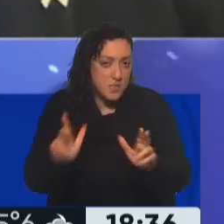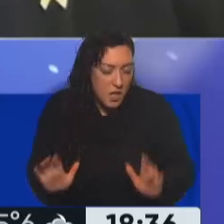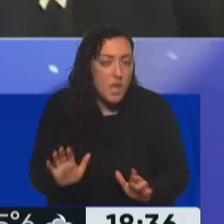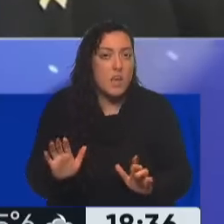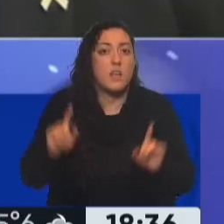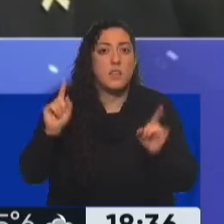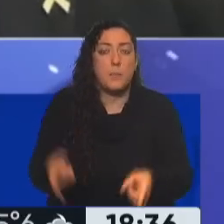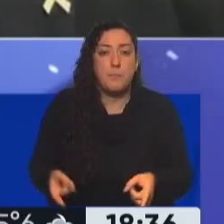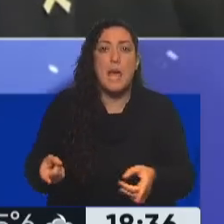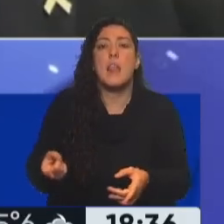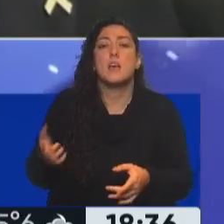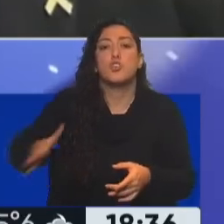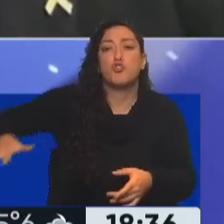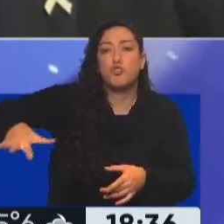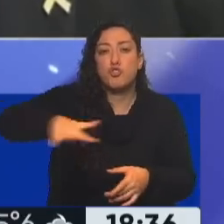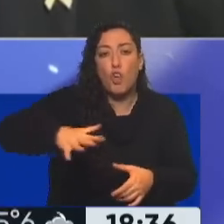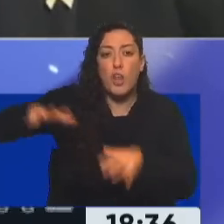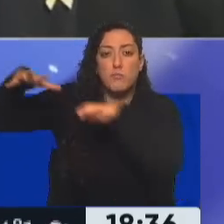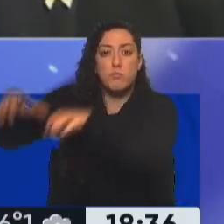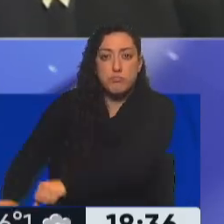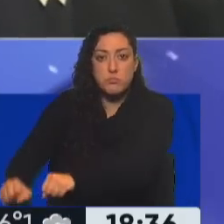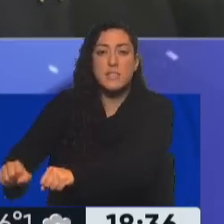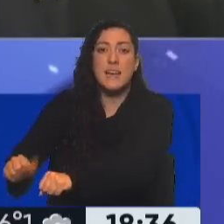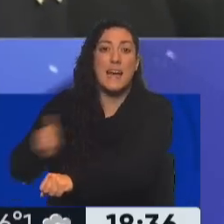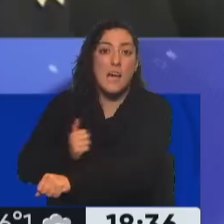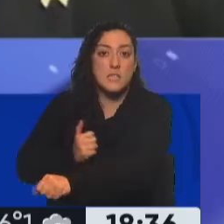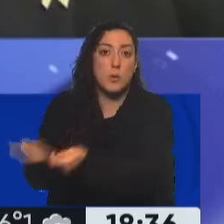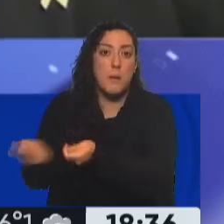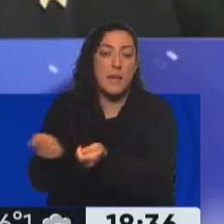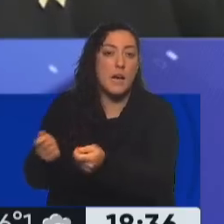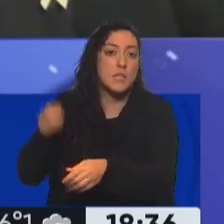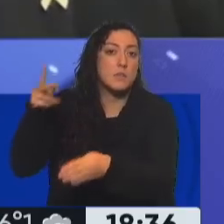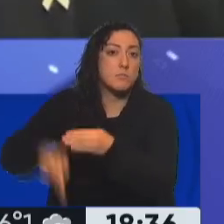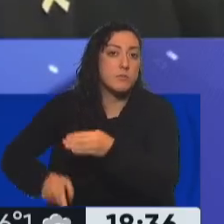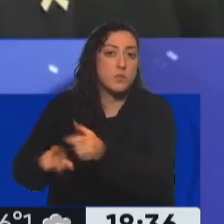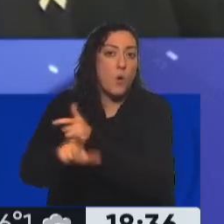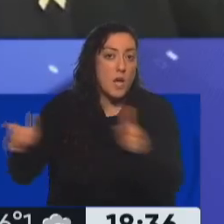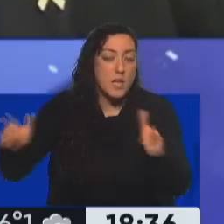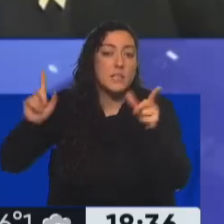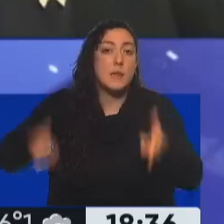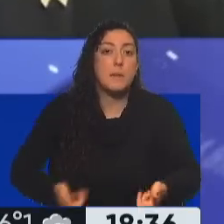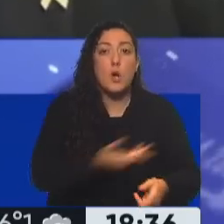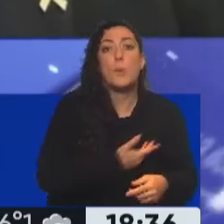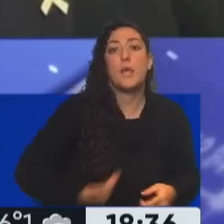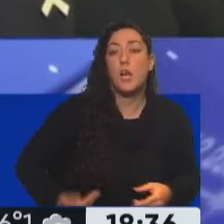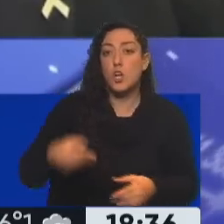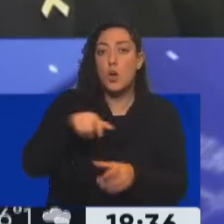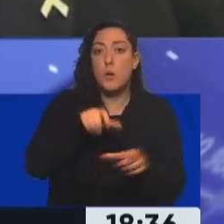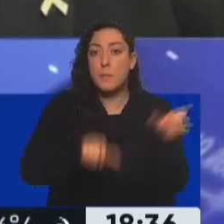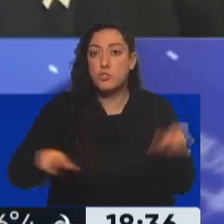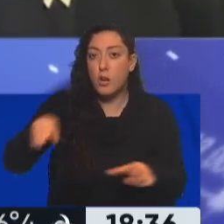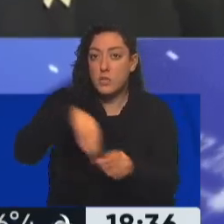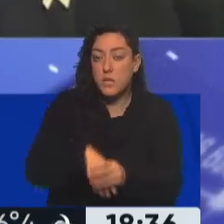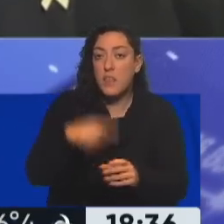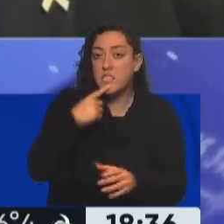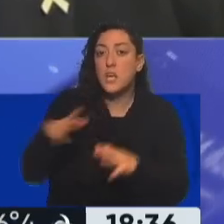presencia indefinida en zonas que pasan a estar bajo control del ejército, pero también hay figuras dentro del propio gobierno que hablan de una ocupación